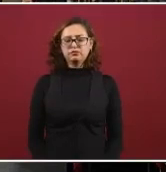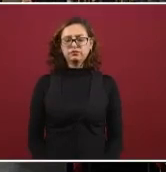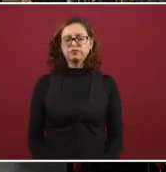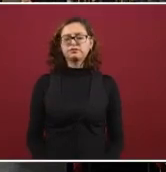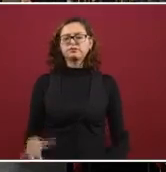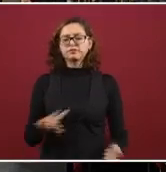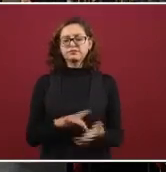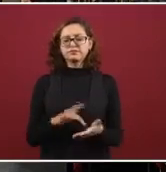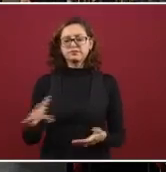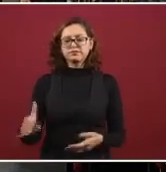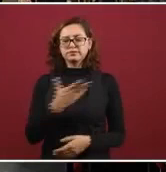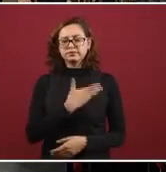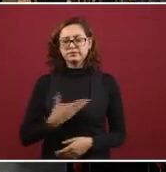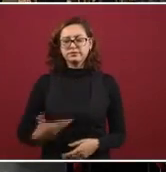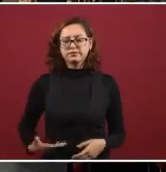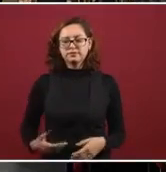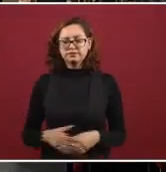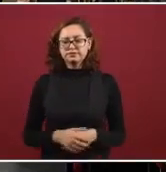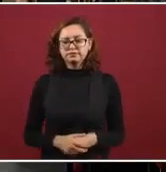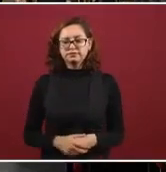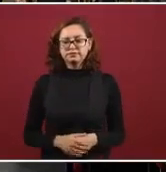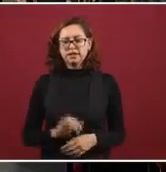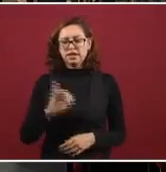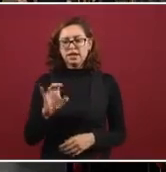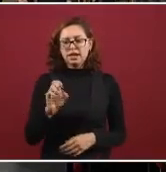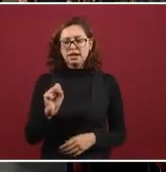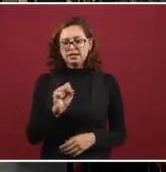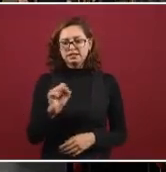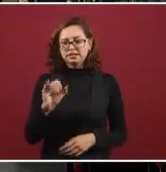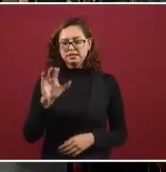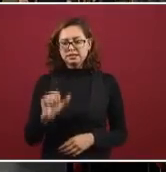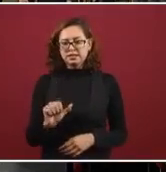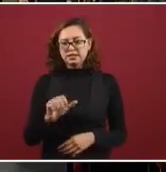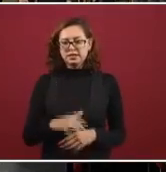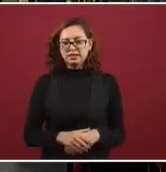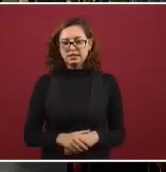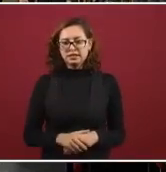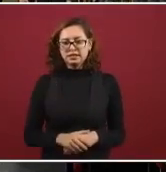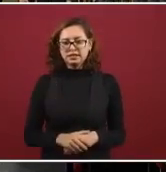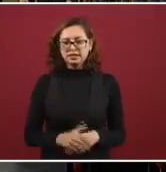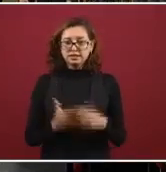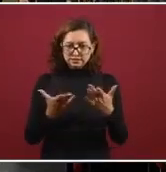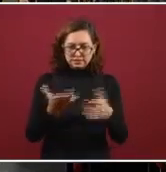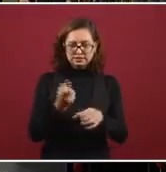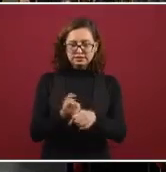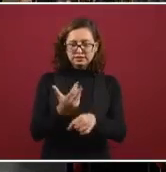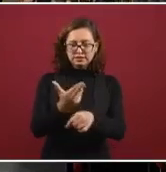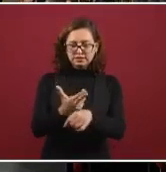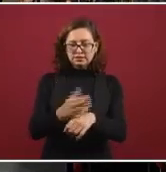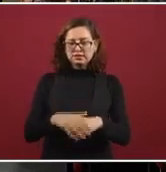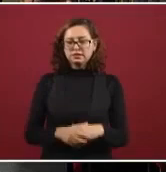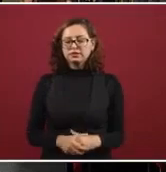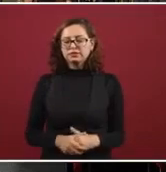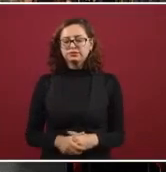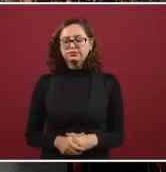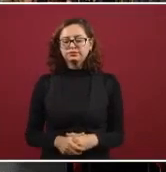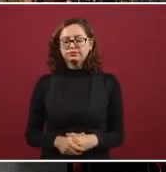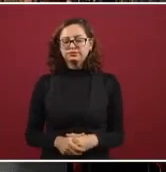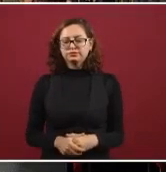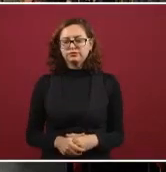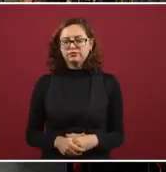Gracias, señor presidente. Jessica Cermeño, de Univisión. Bueno, primero al señor secretario.